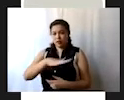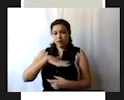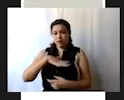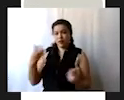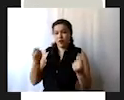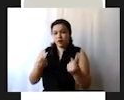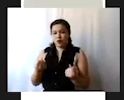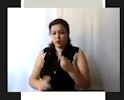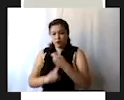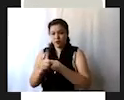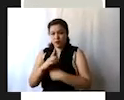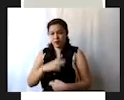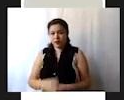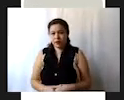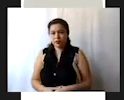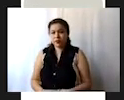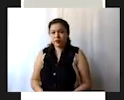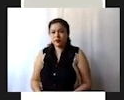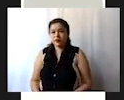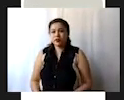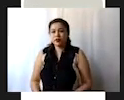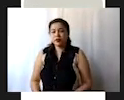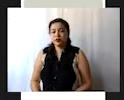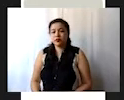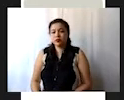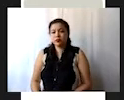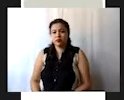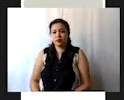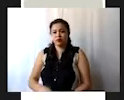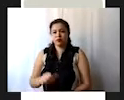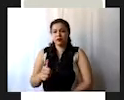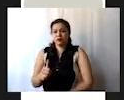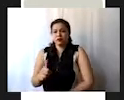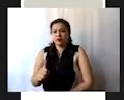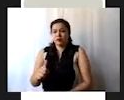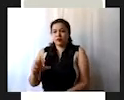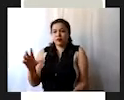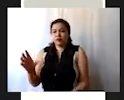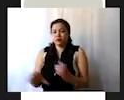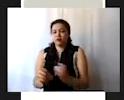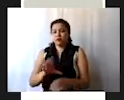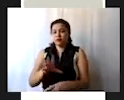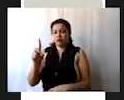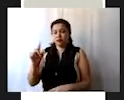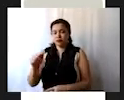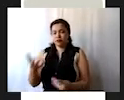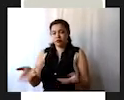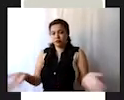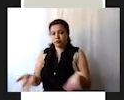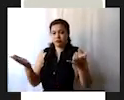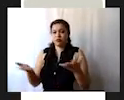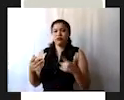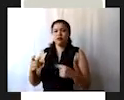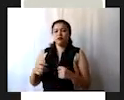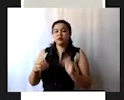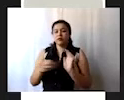fuertes. Bueno, también otro modelo que inspira mucho los ODS y la Agenda 2030 es la economía